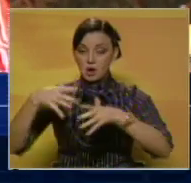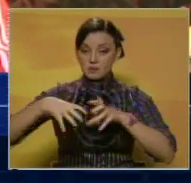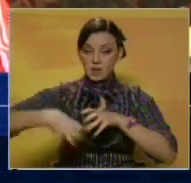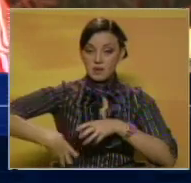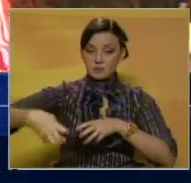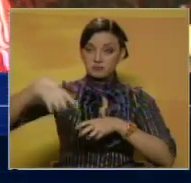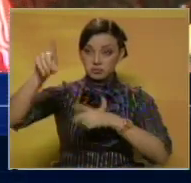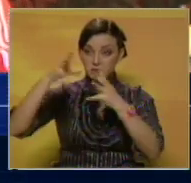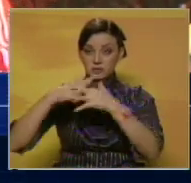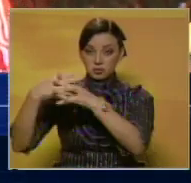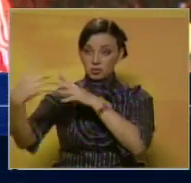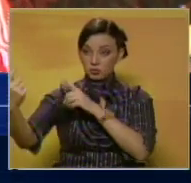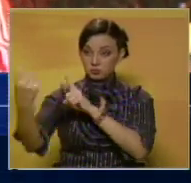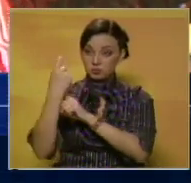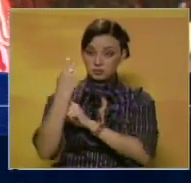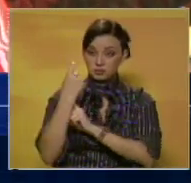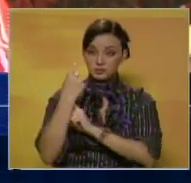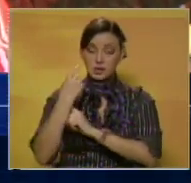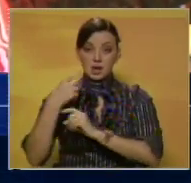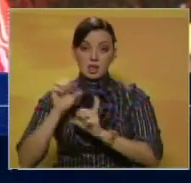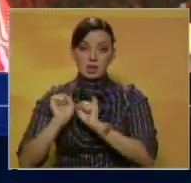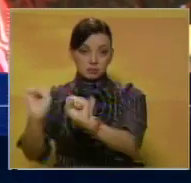gran proceso de